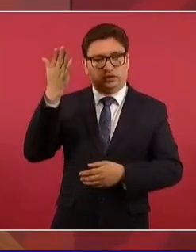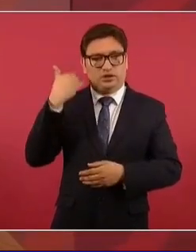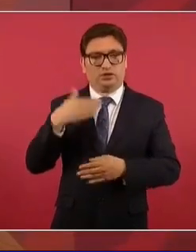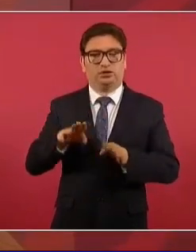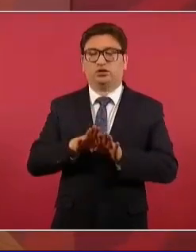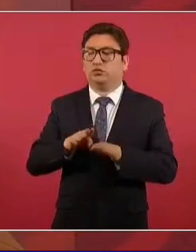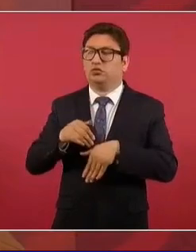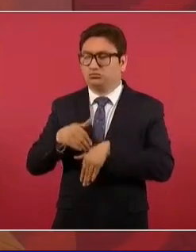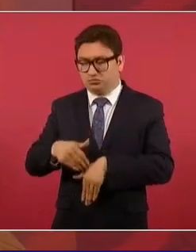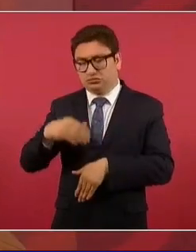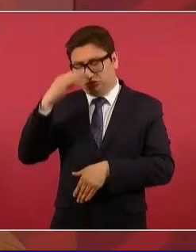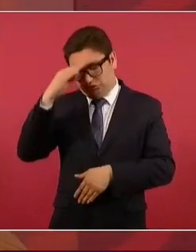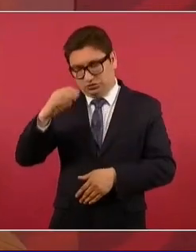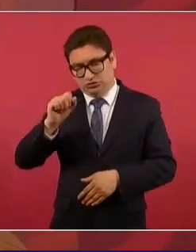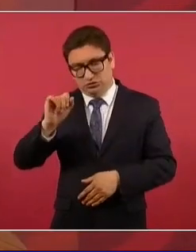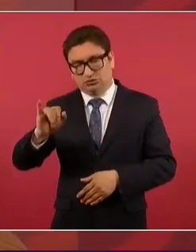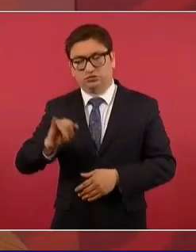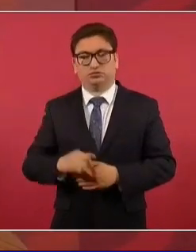sí, señor.